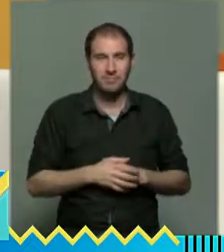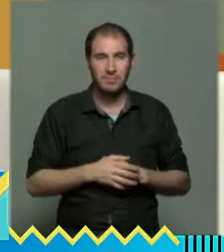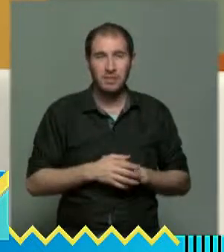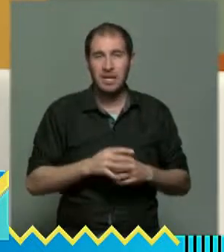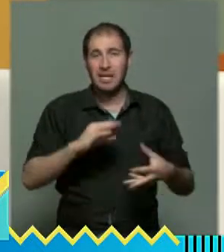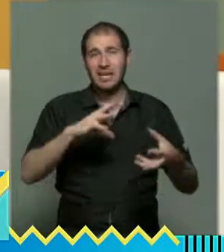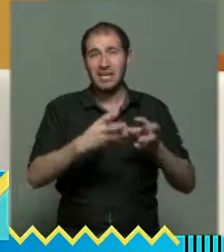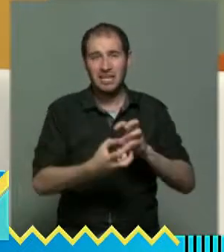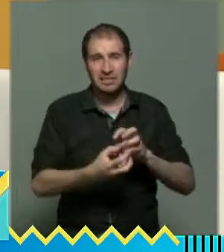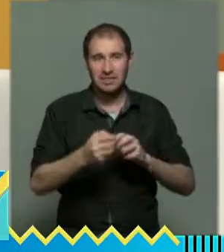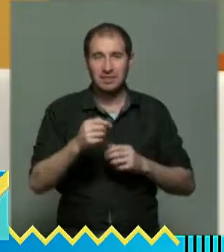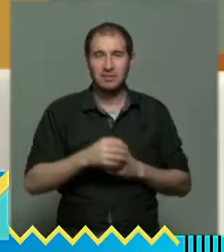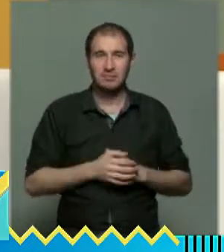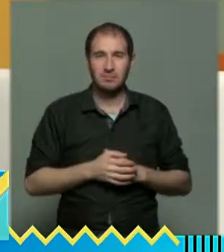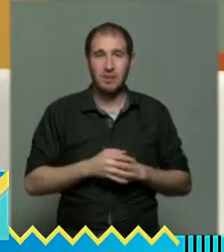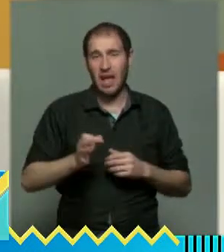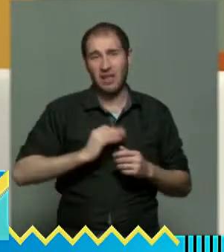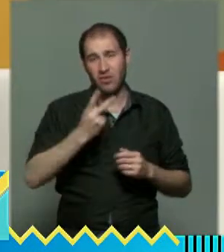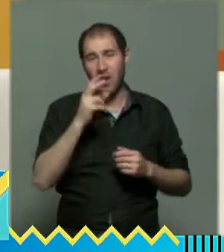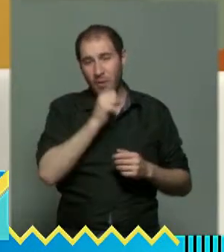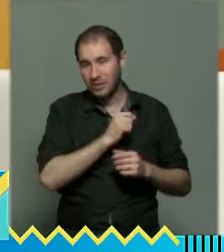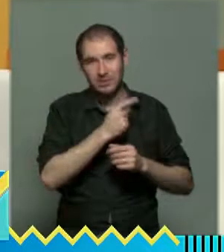esta crisis de más de 2 años